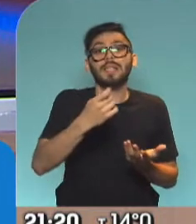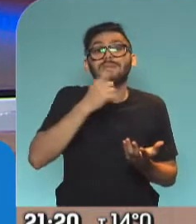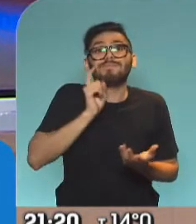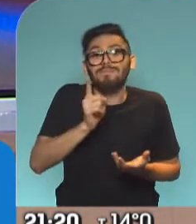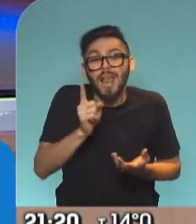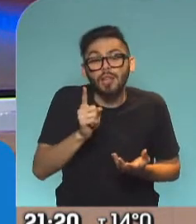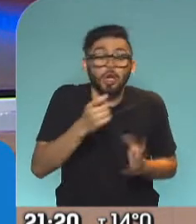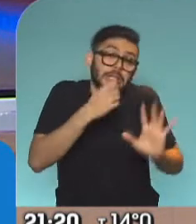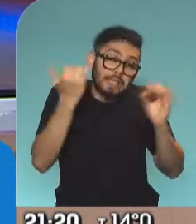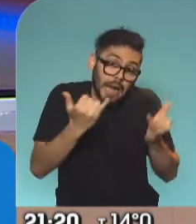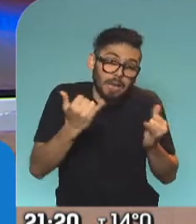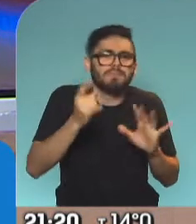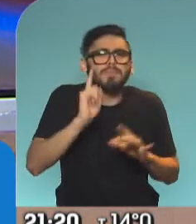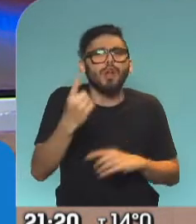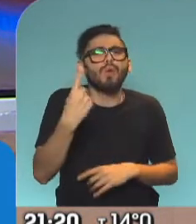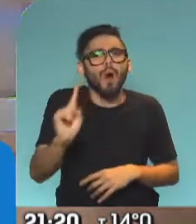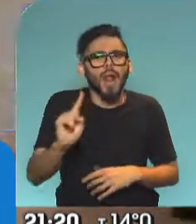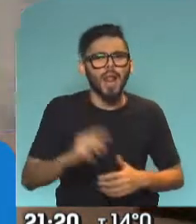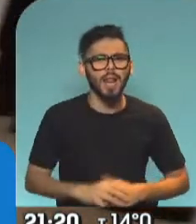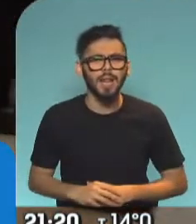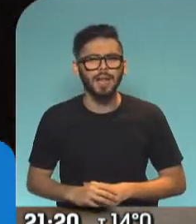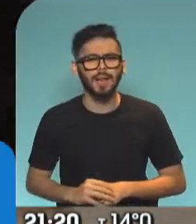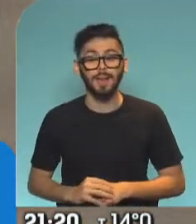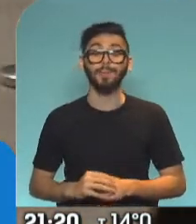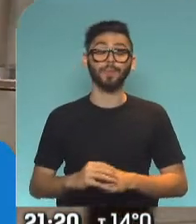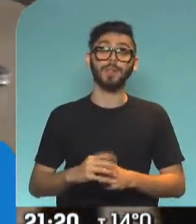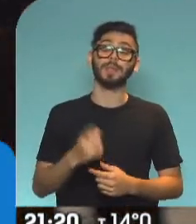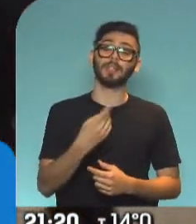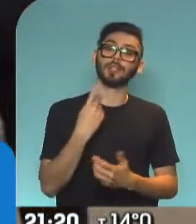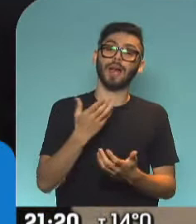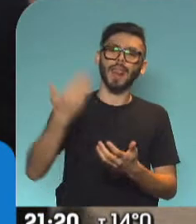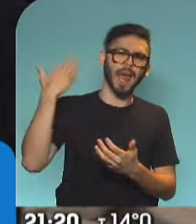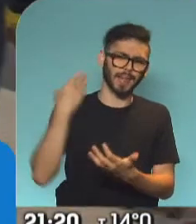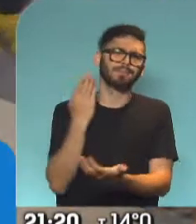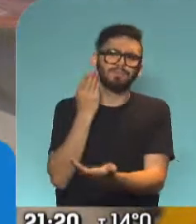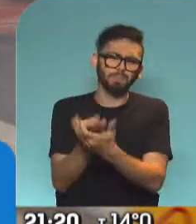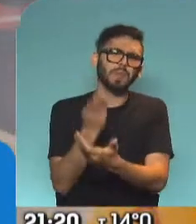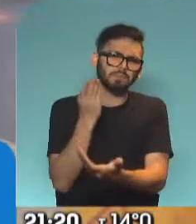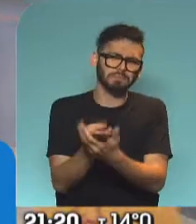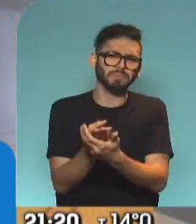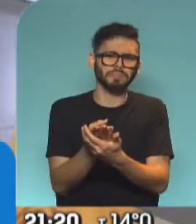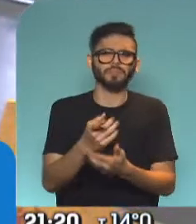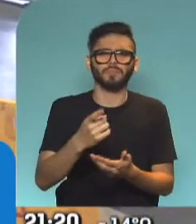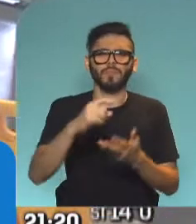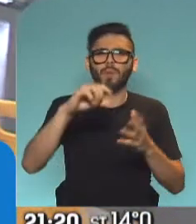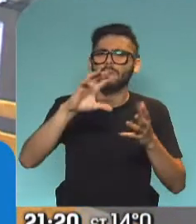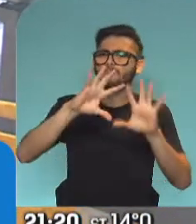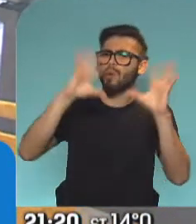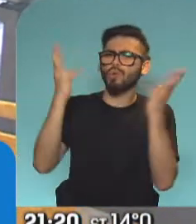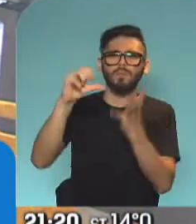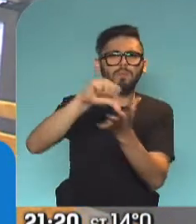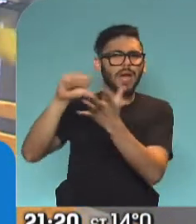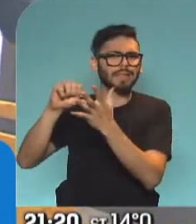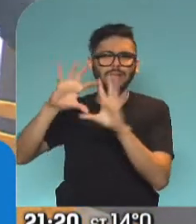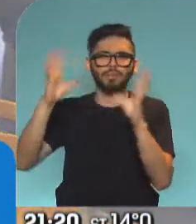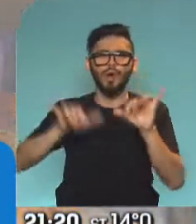encuentra? Bueno, esto es algo que veníamos pidiendo desde hace mucho tiempo. La mayoría de los países del mundo tienen